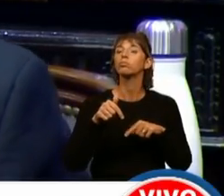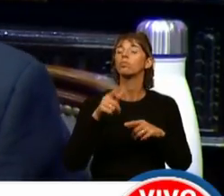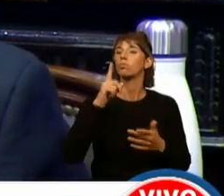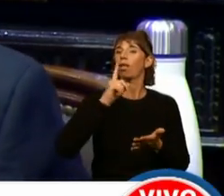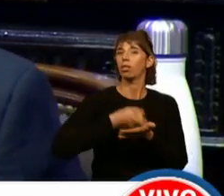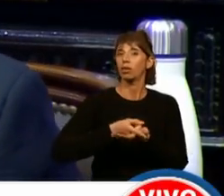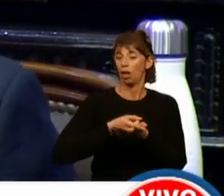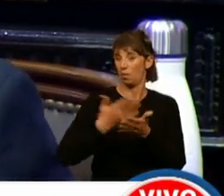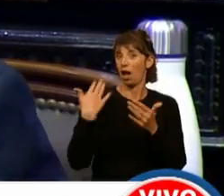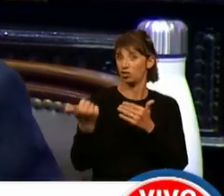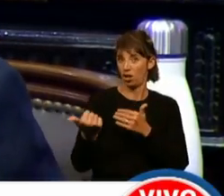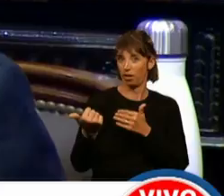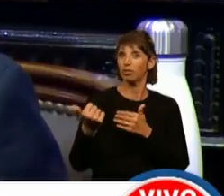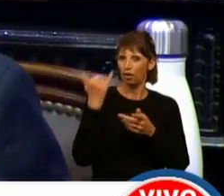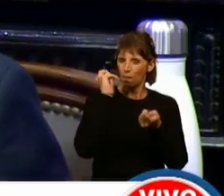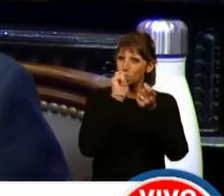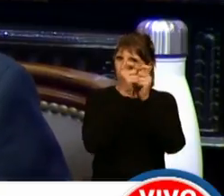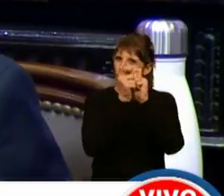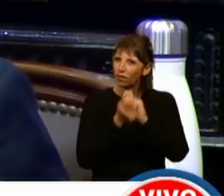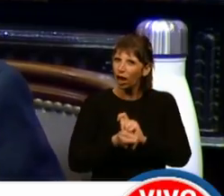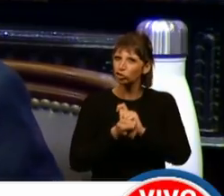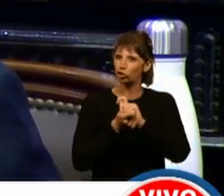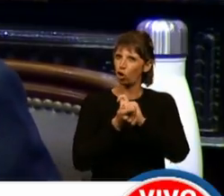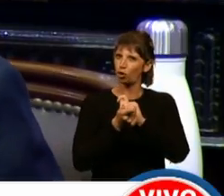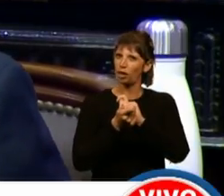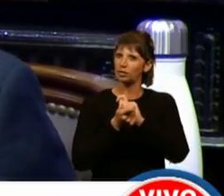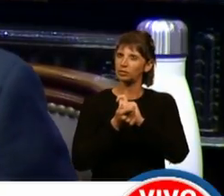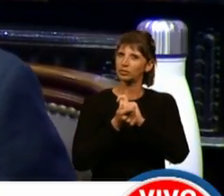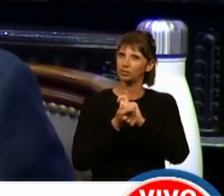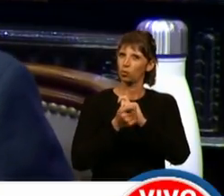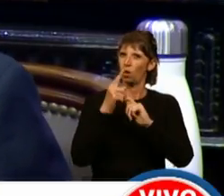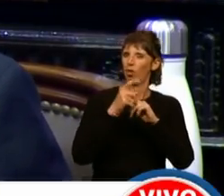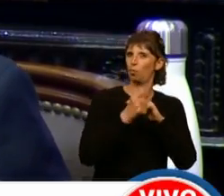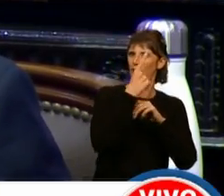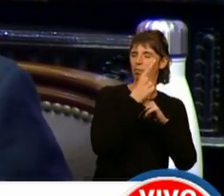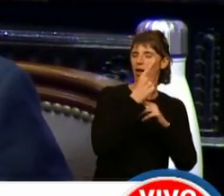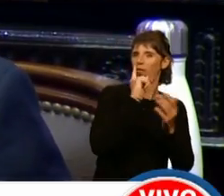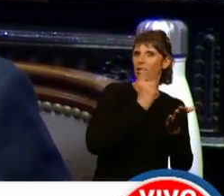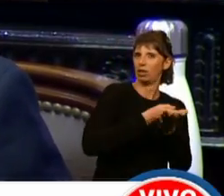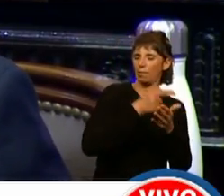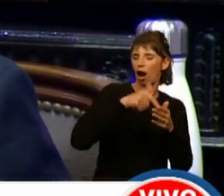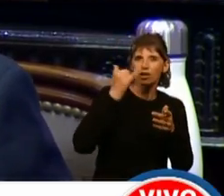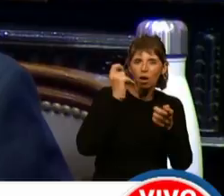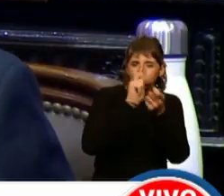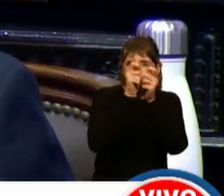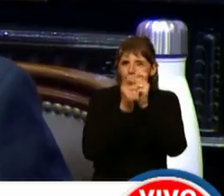de ayer modificando el dictamen original ha contemplado